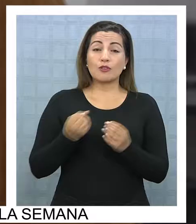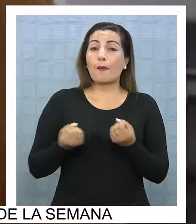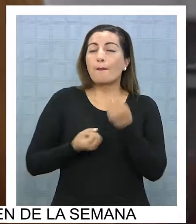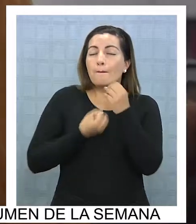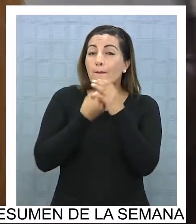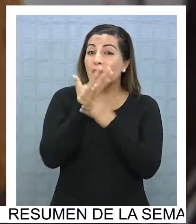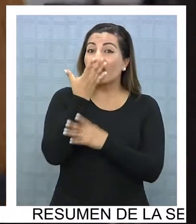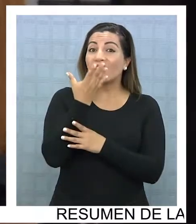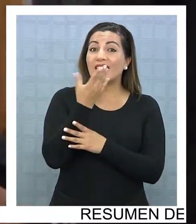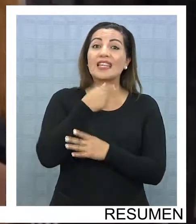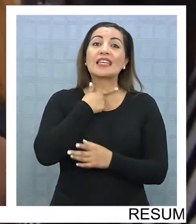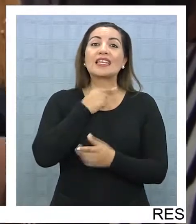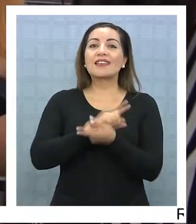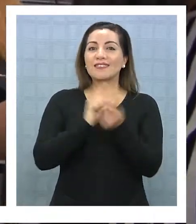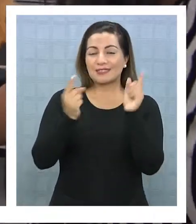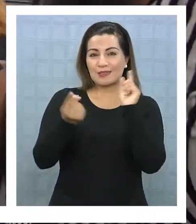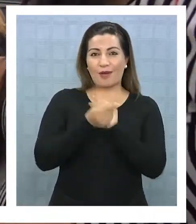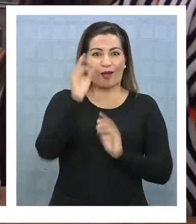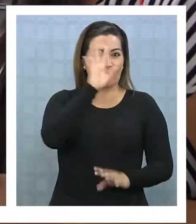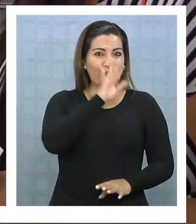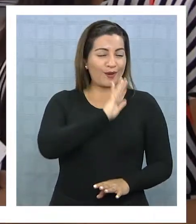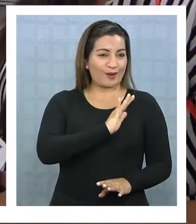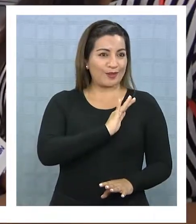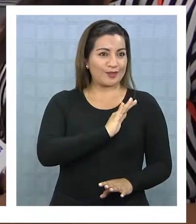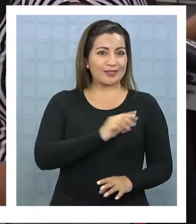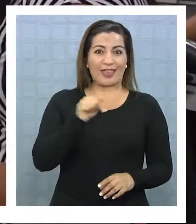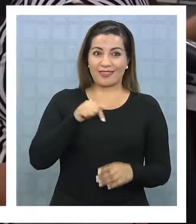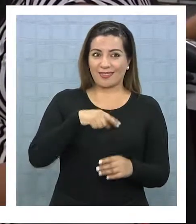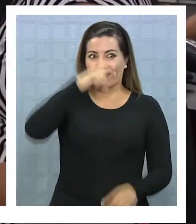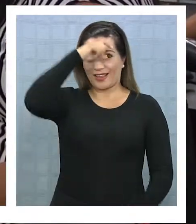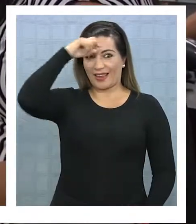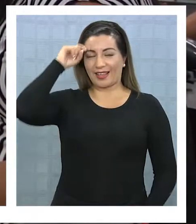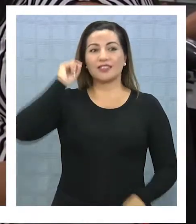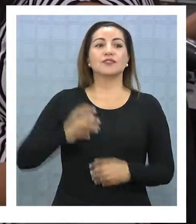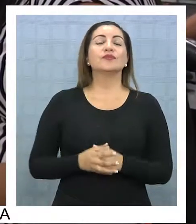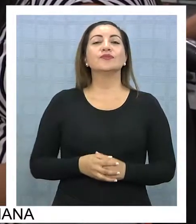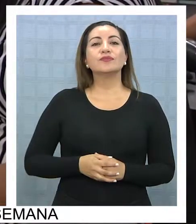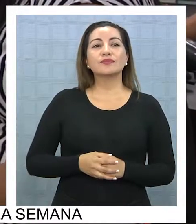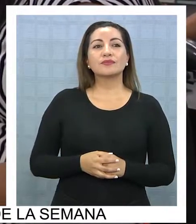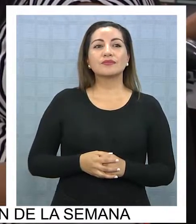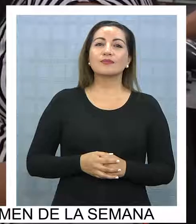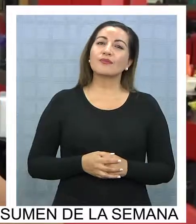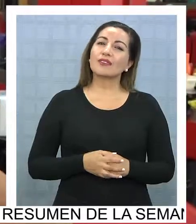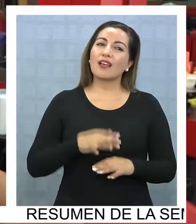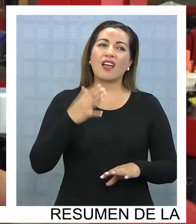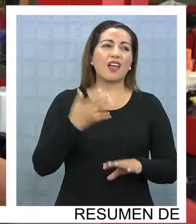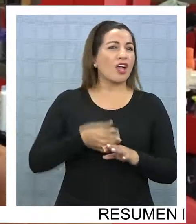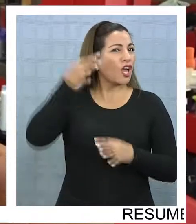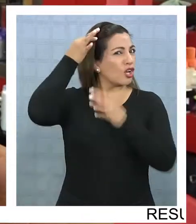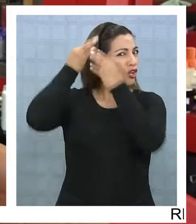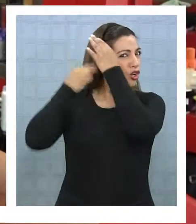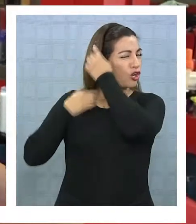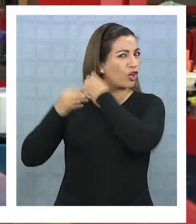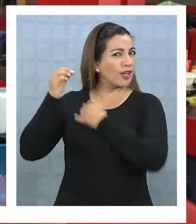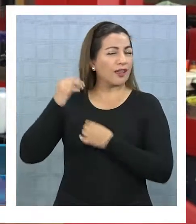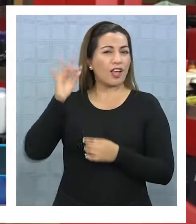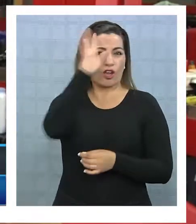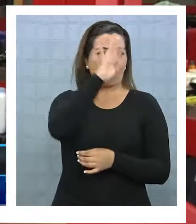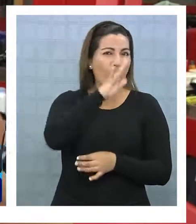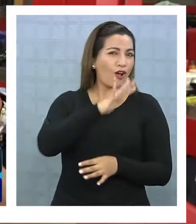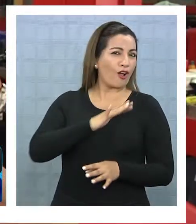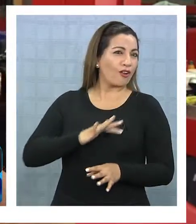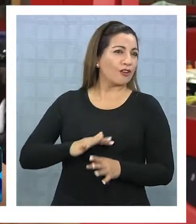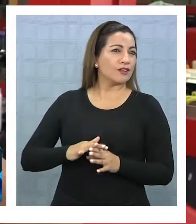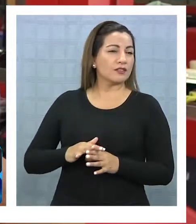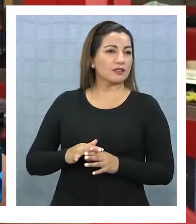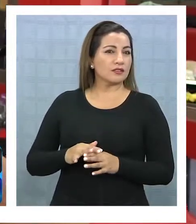estilo, que al parecer es total tendencia en este verano. Mechones de colores, viene mucho el arco iris, ya que